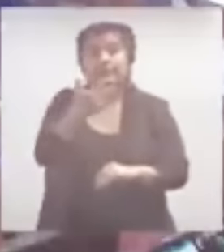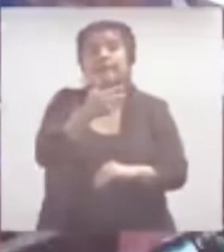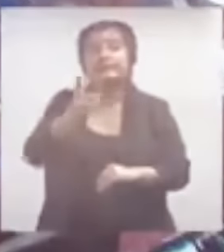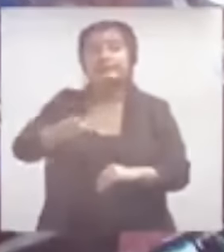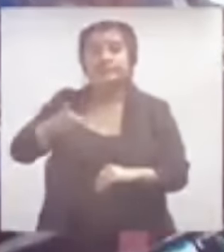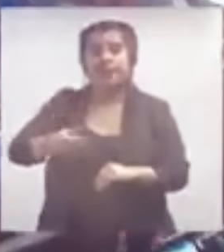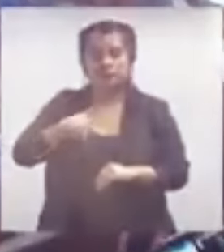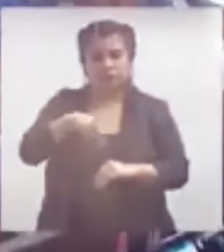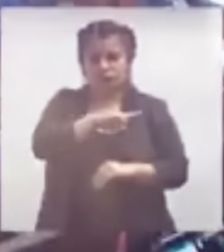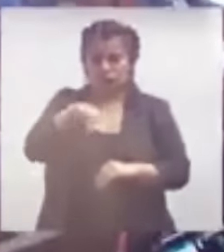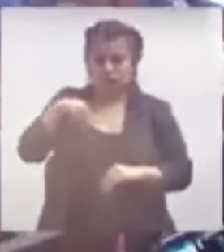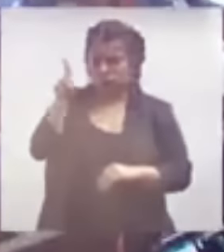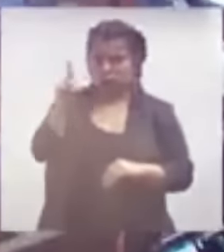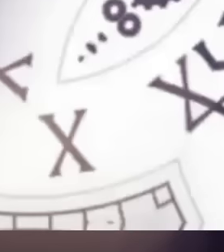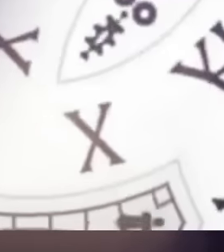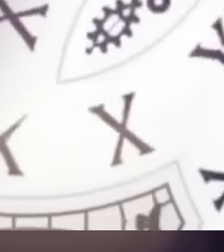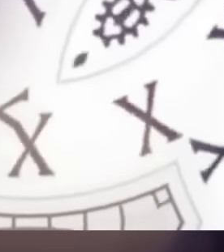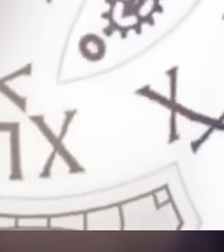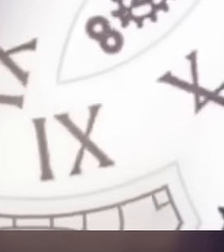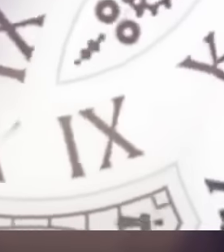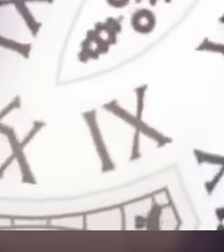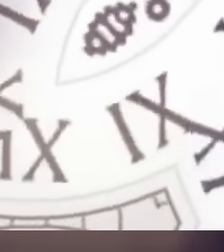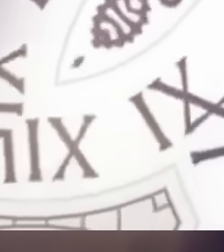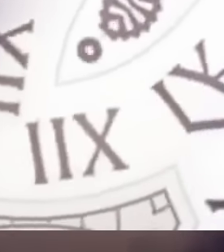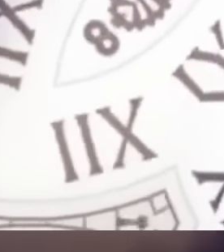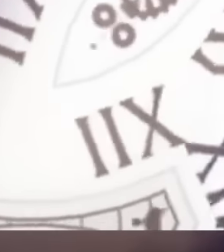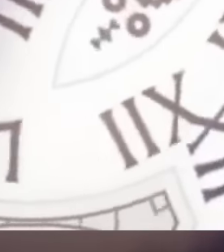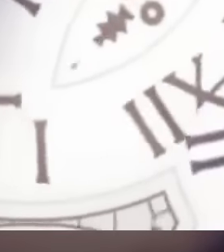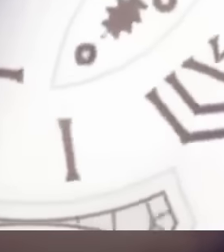la espalda a nadie. Vamos a seguir trabajando.